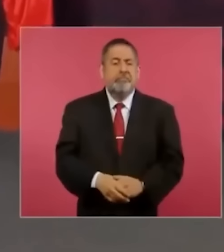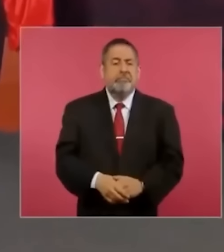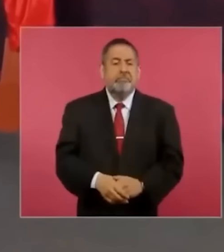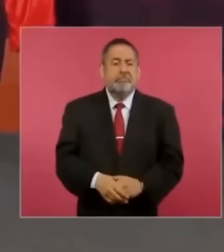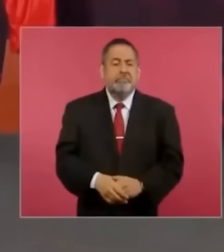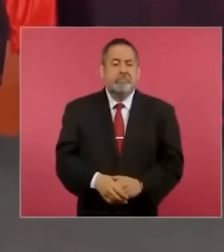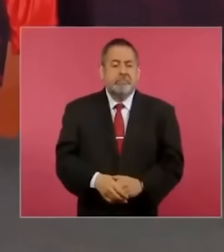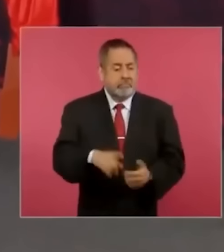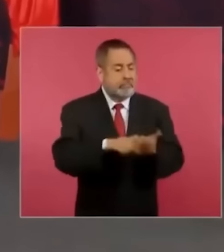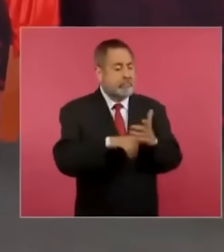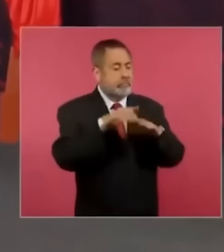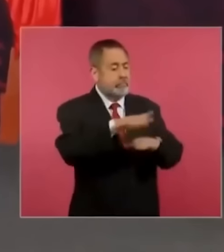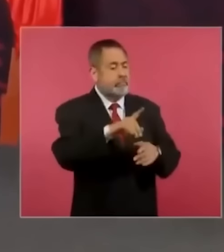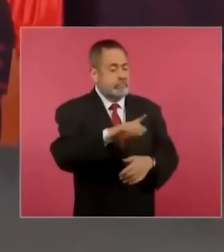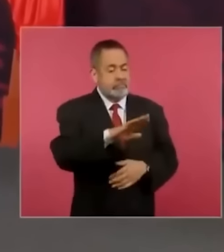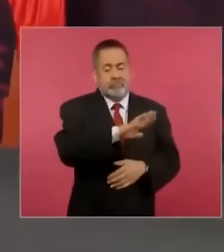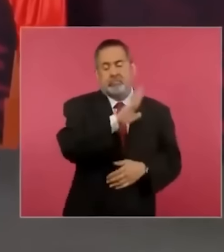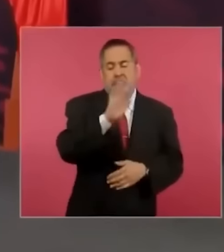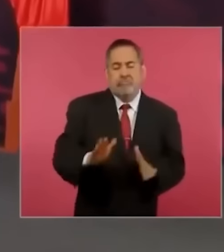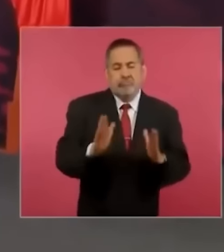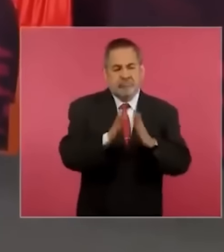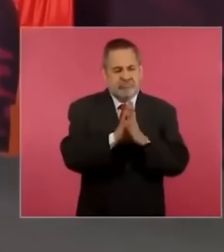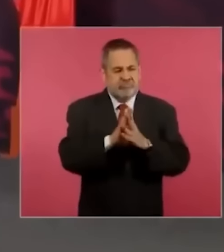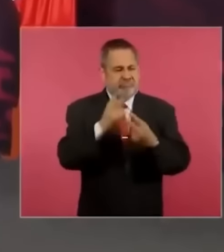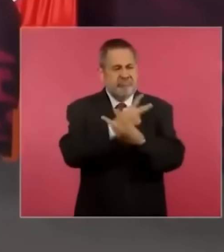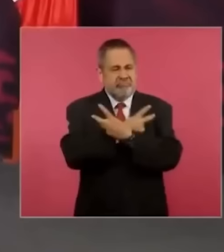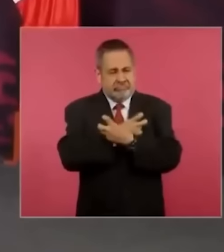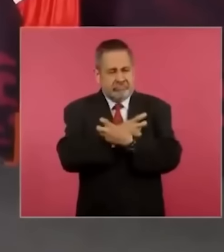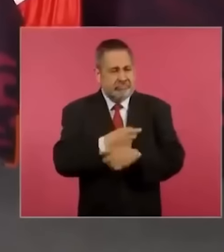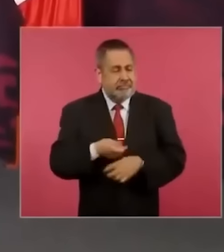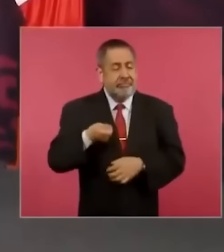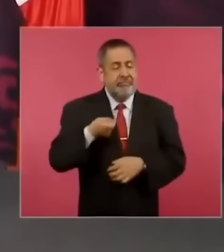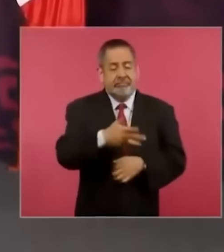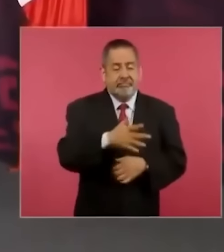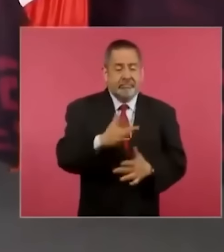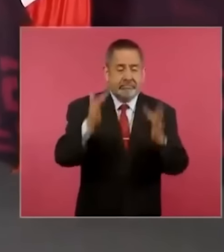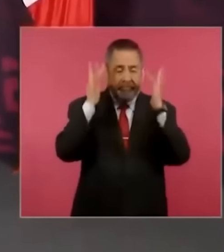Te habla de la muerte, pero es la santa